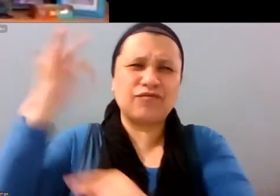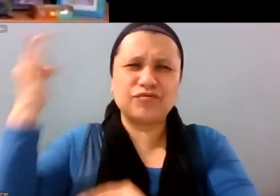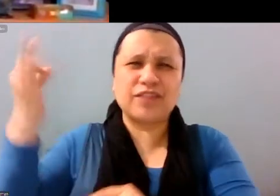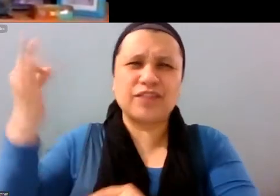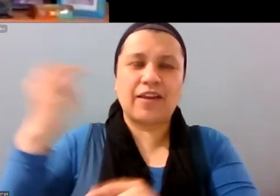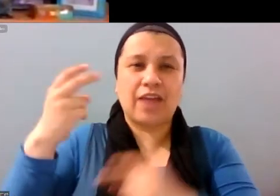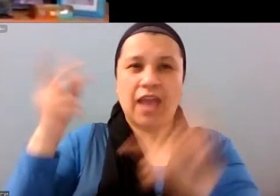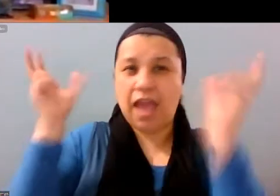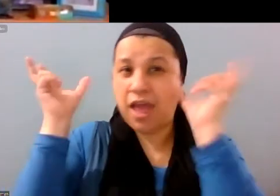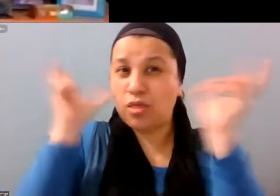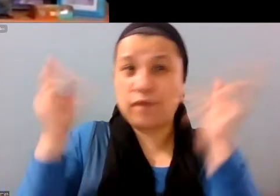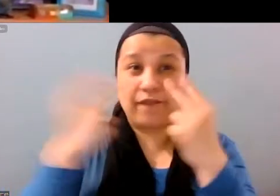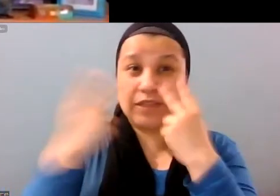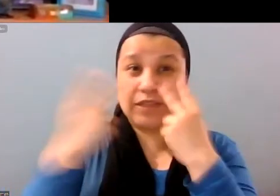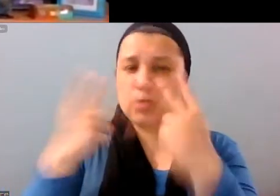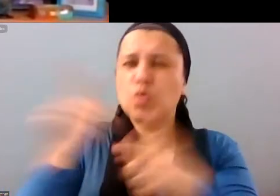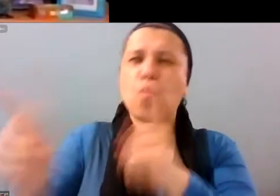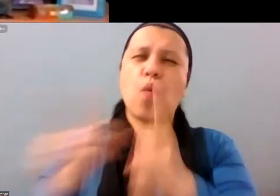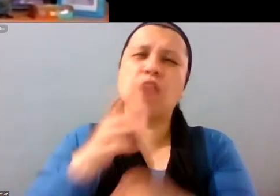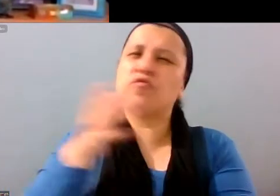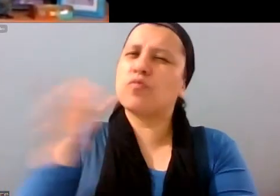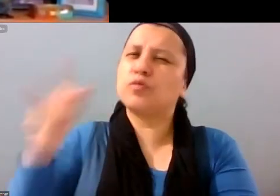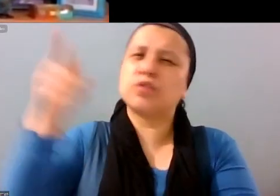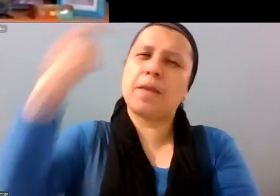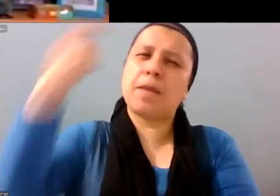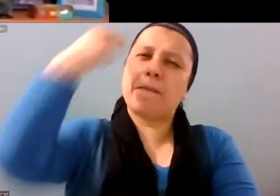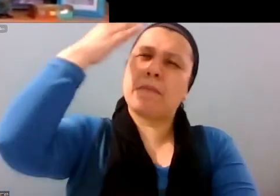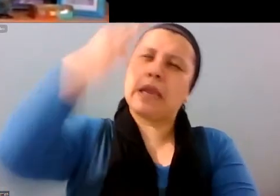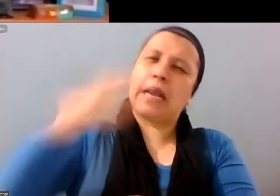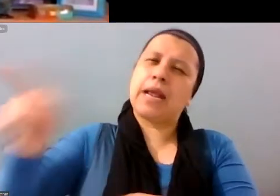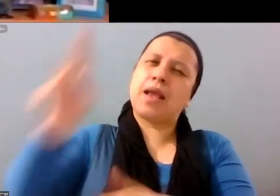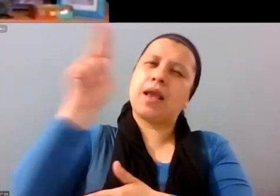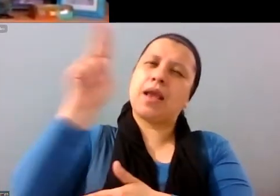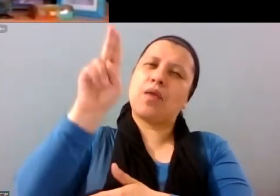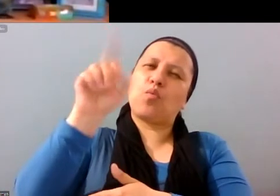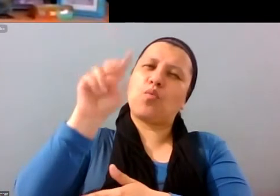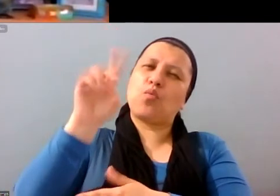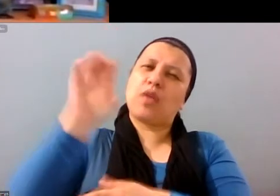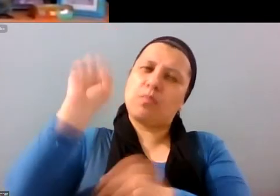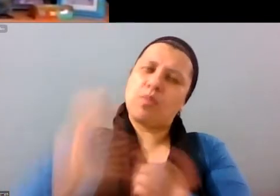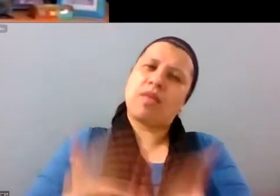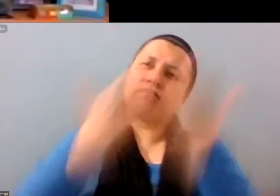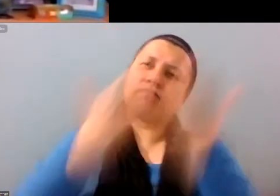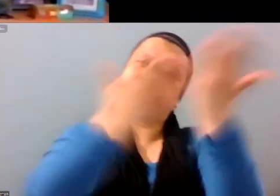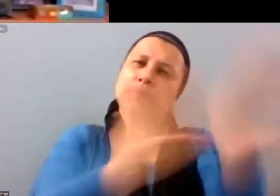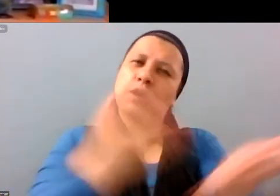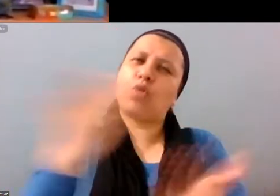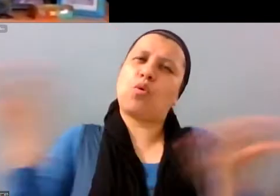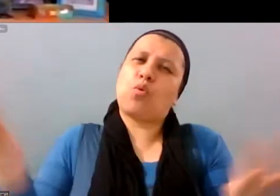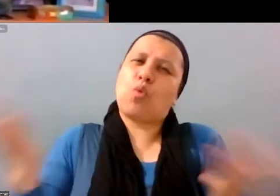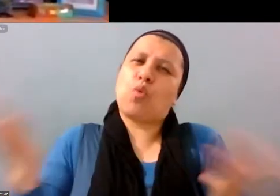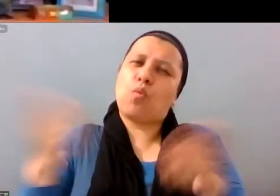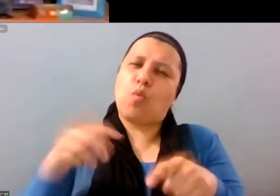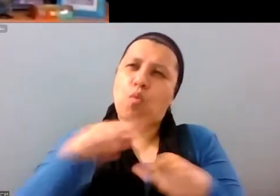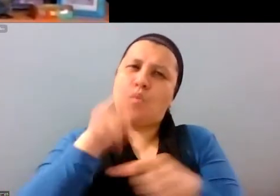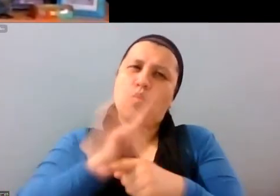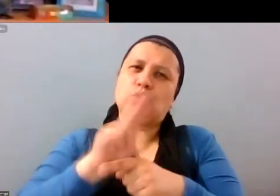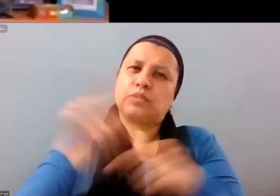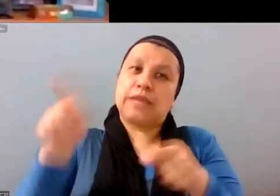recomendaciones qué aportes podría la UNED hacer y cómo incorporar también la educación a